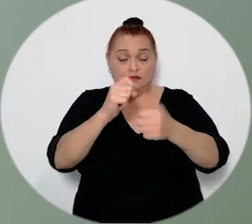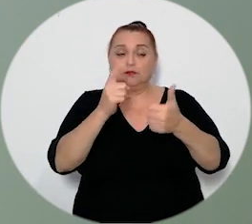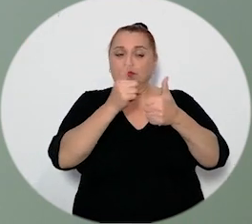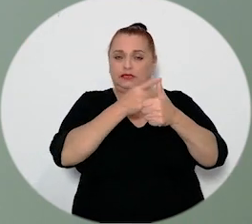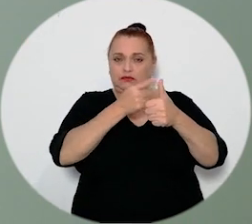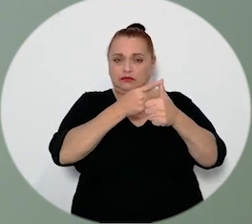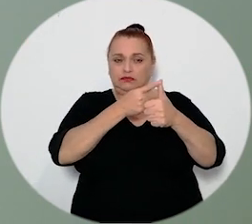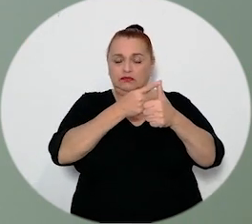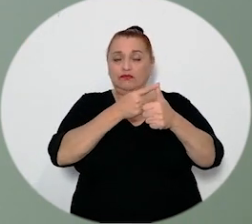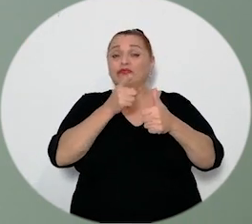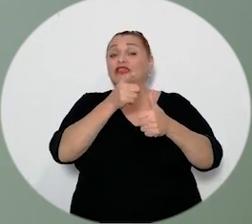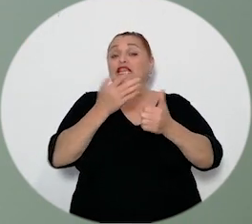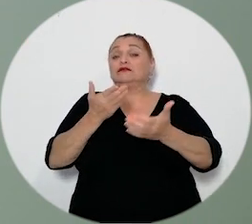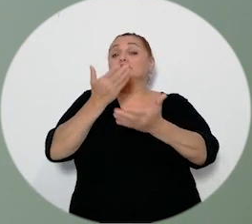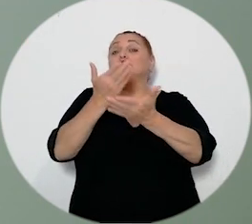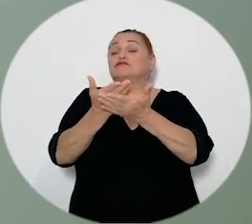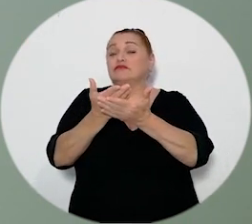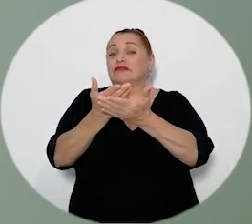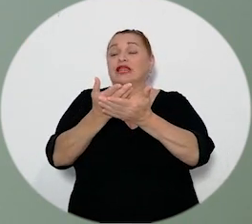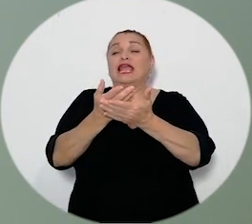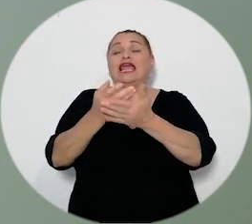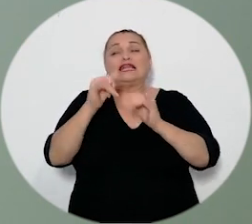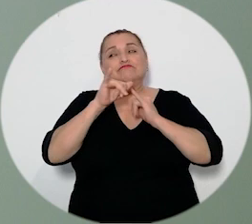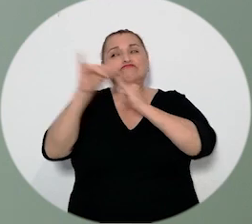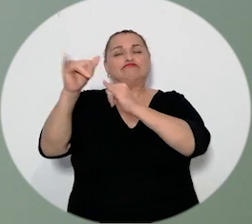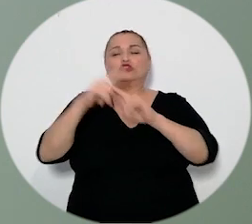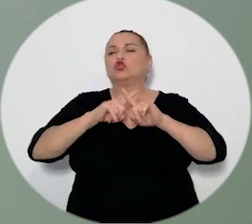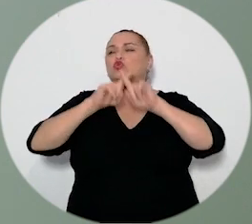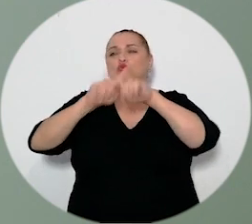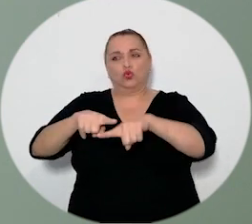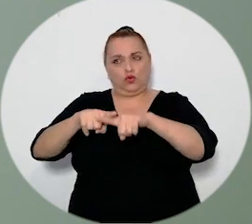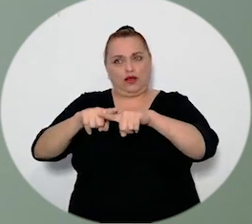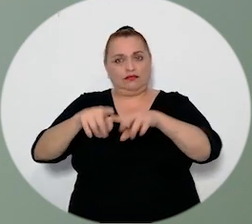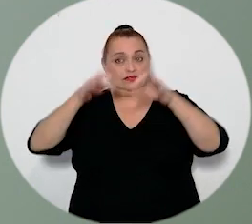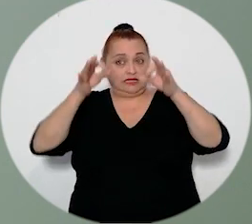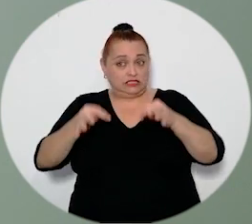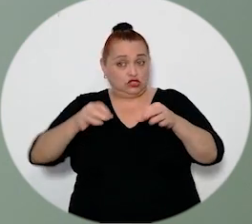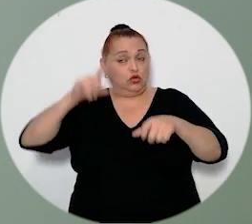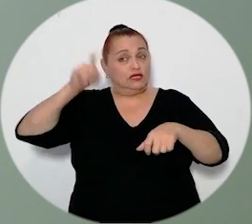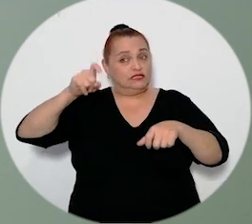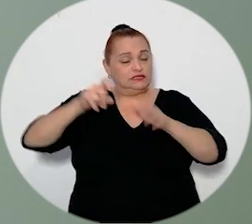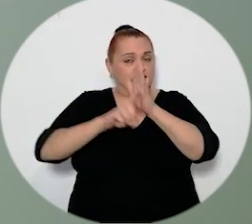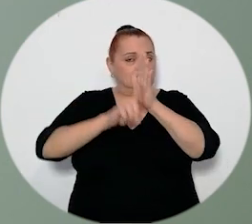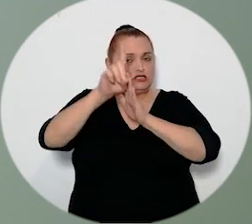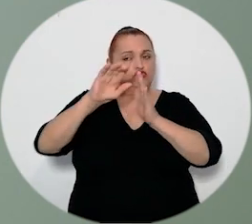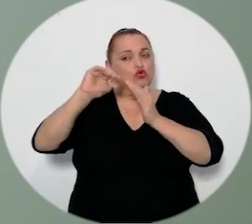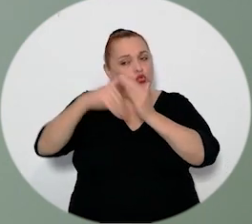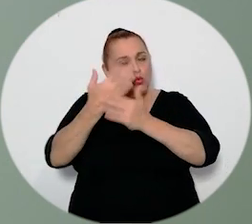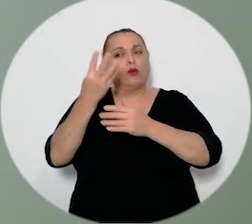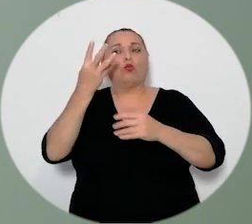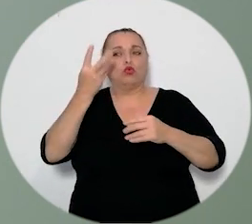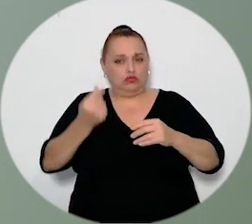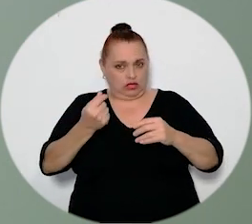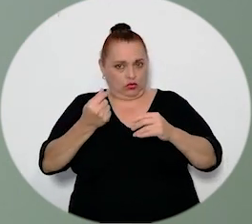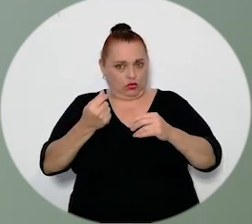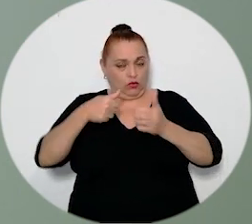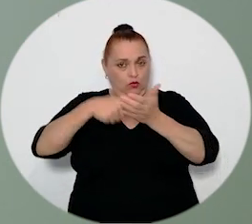primero, sean interpuestas apelaciones o demandas de nulidad, cuya decisión requiera el desarrollo de este nuevo